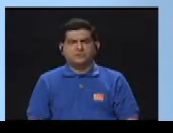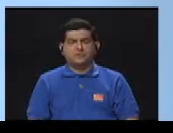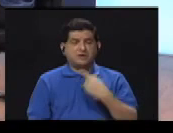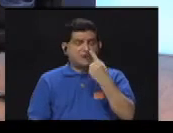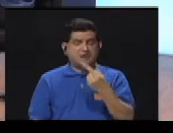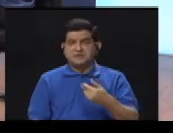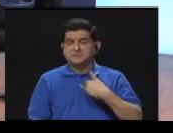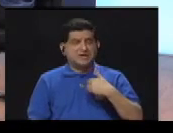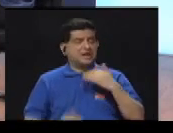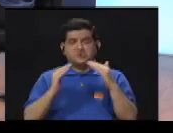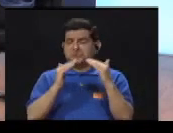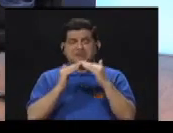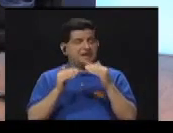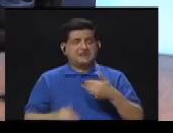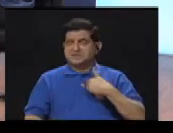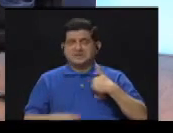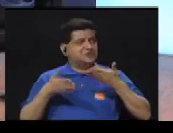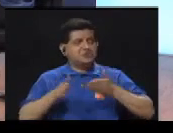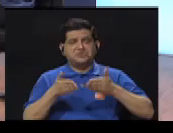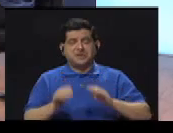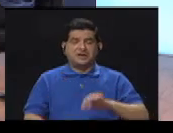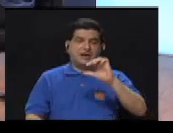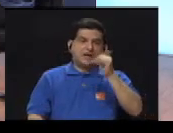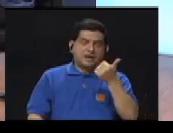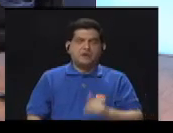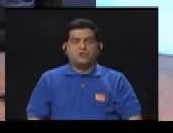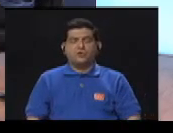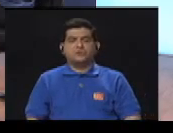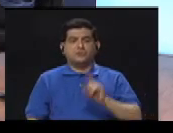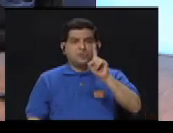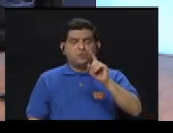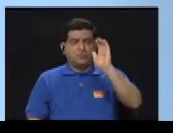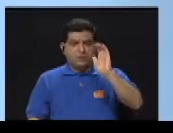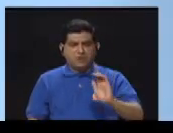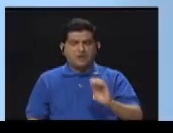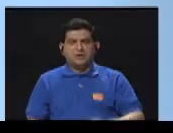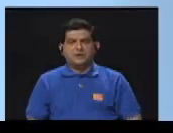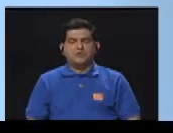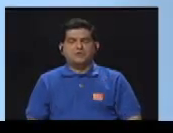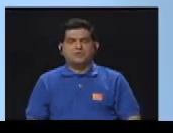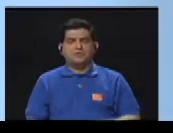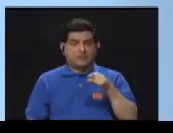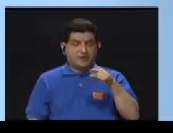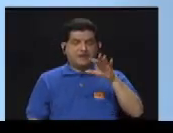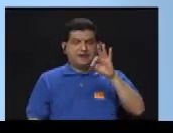que cuenta que ni siquiera tiene casa ni hijos. Y el otro que vive con su hijo pequeño, Félix.